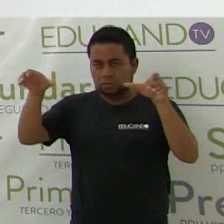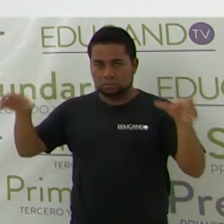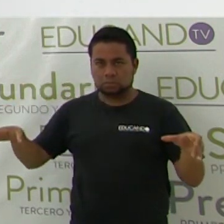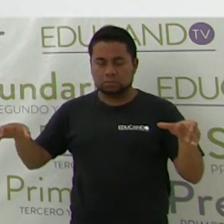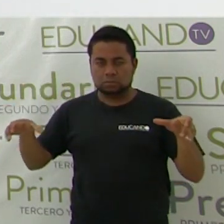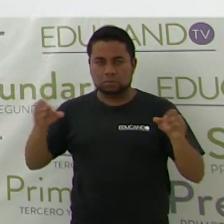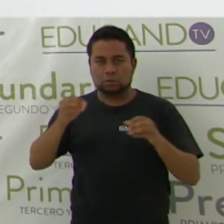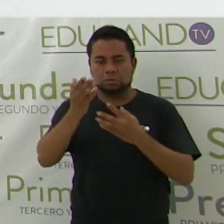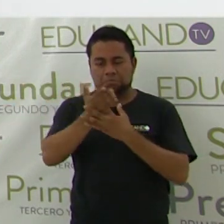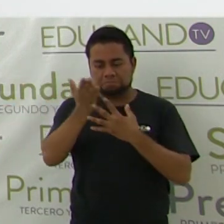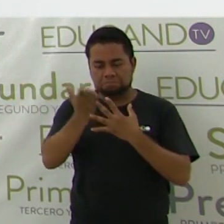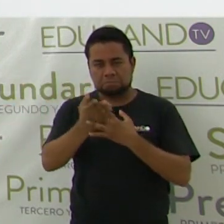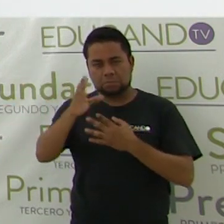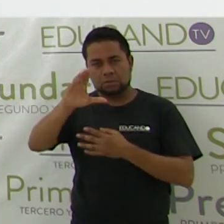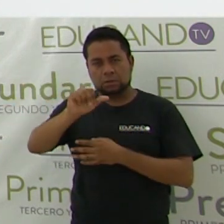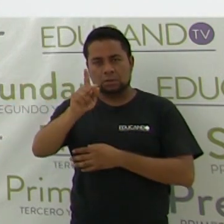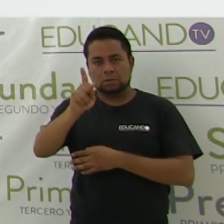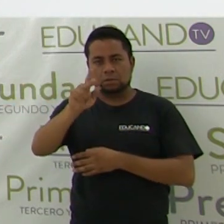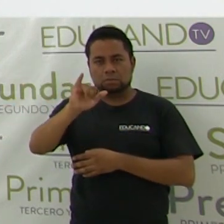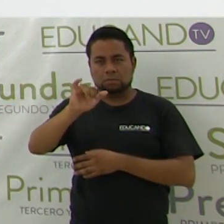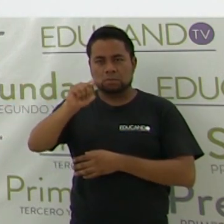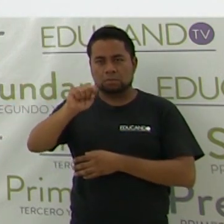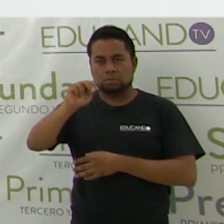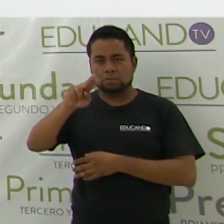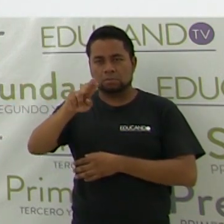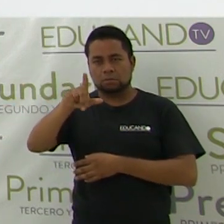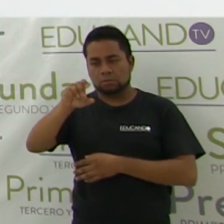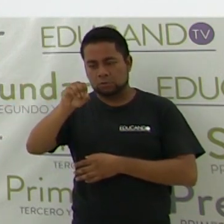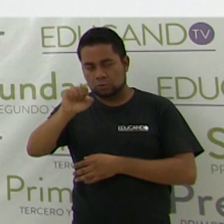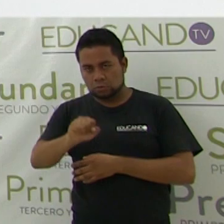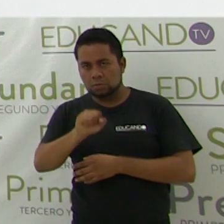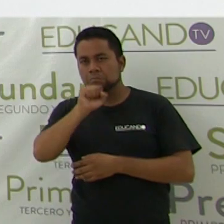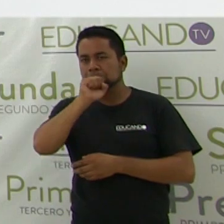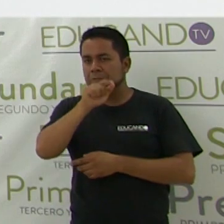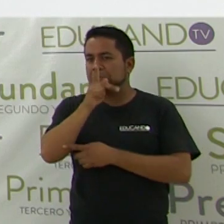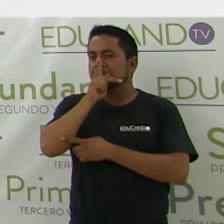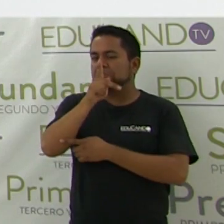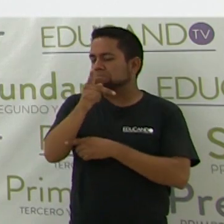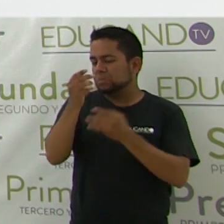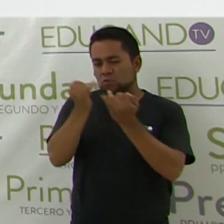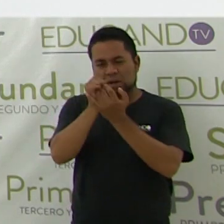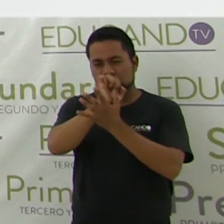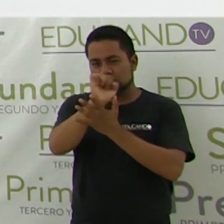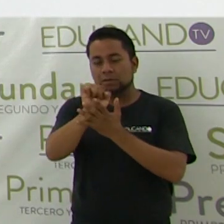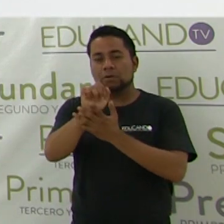partes o capítulos. También se pueden llamar pasajes.